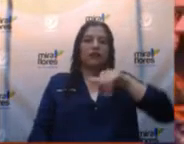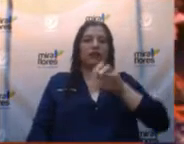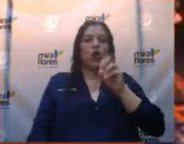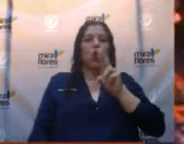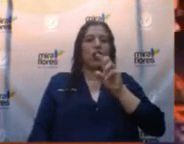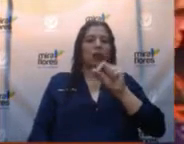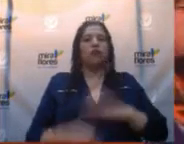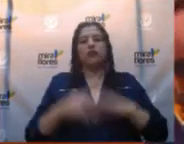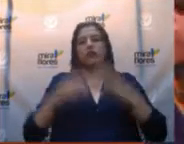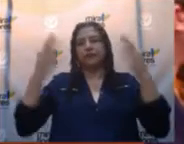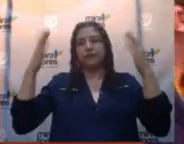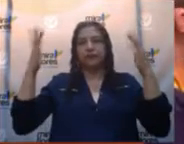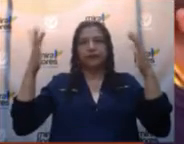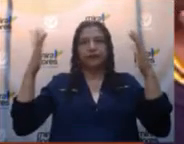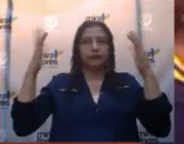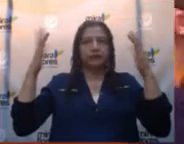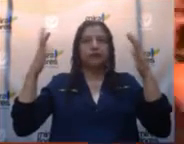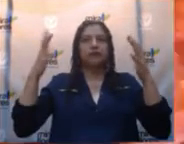Miraflores.